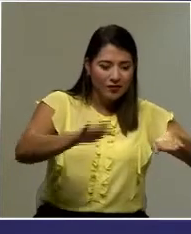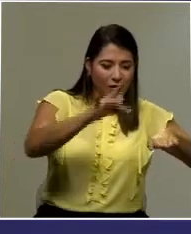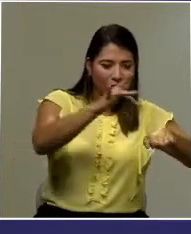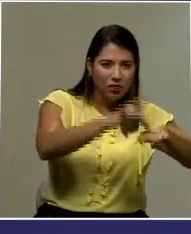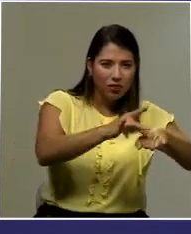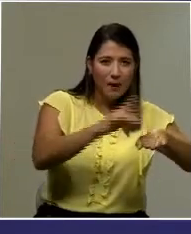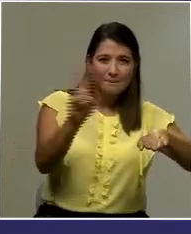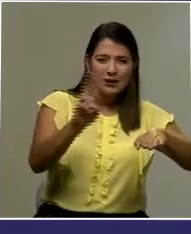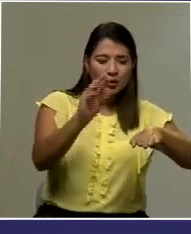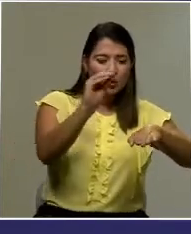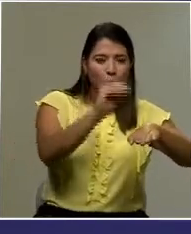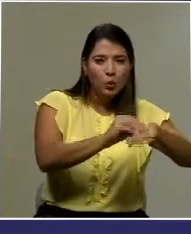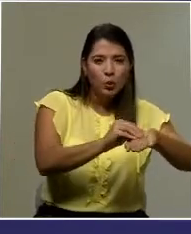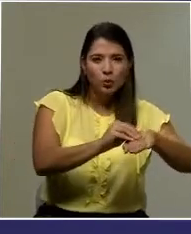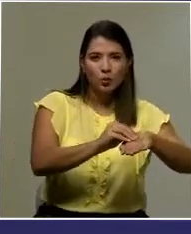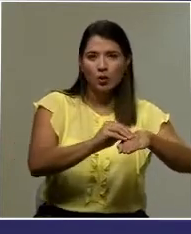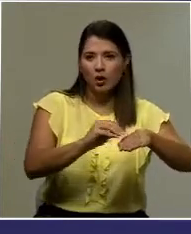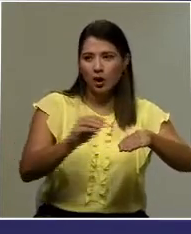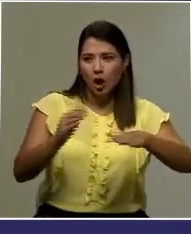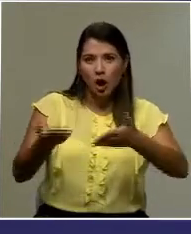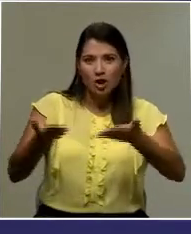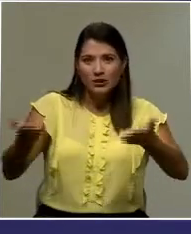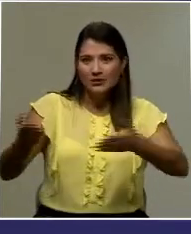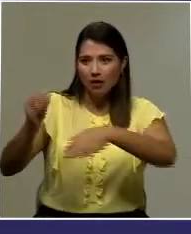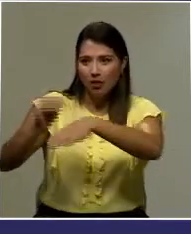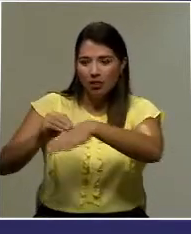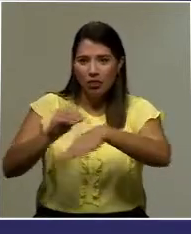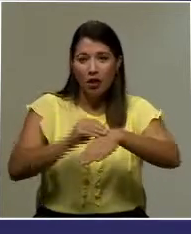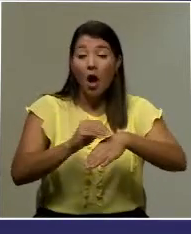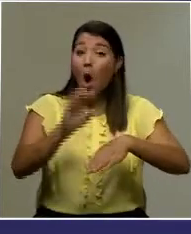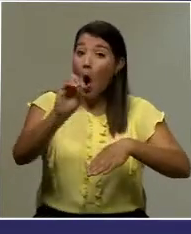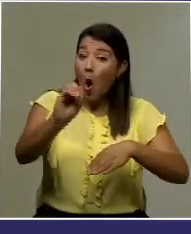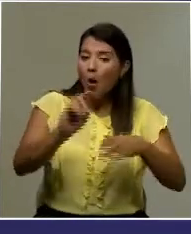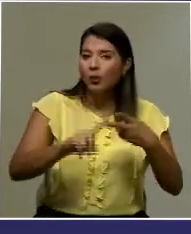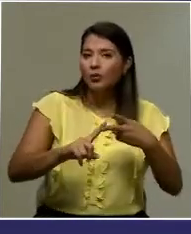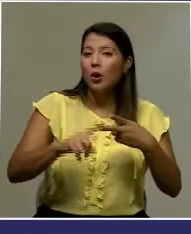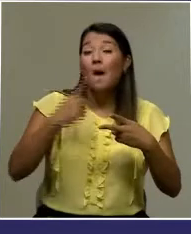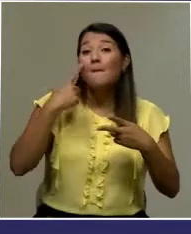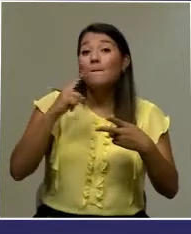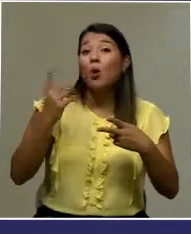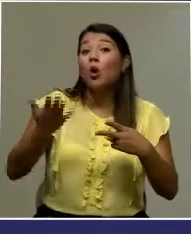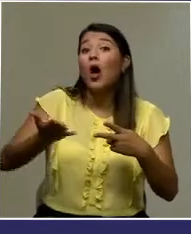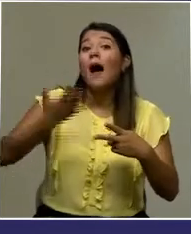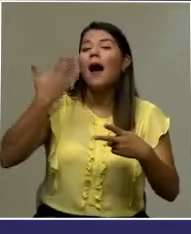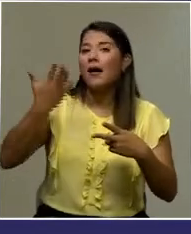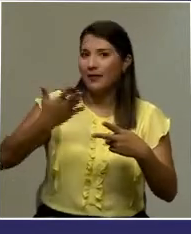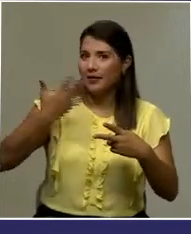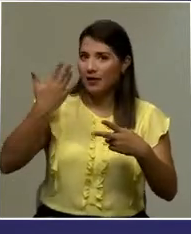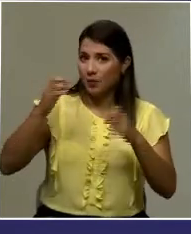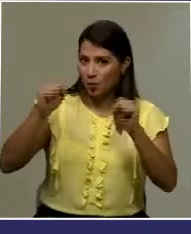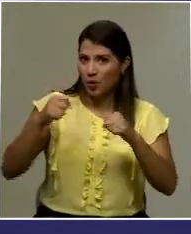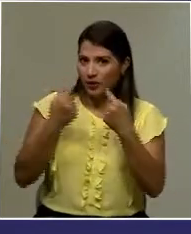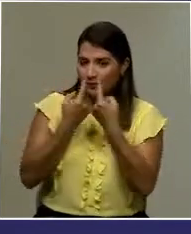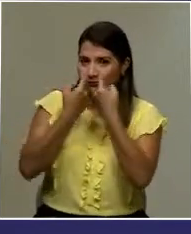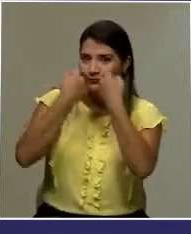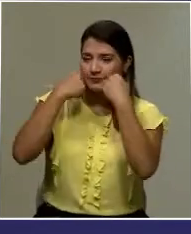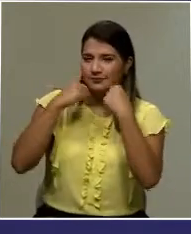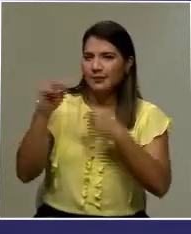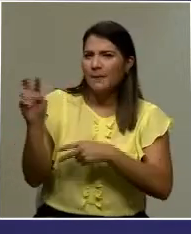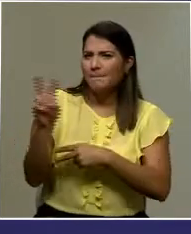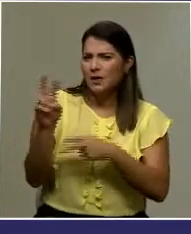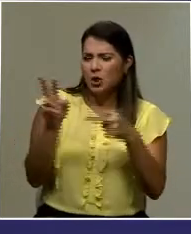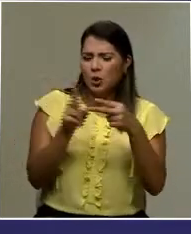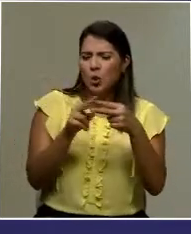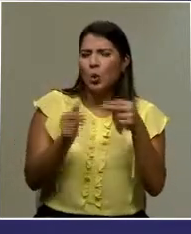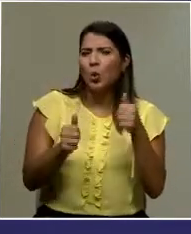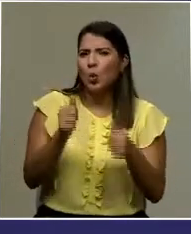la enfermedad mediante el aire y de qué manera se contagiaba a través del aire. Este debate